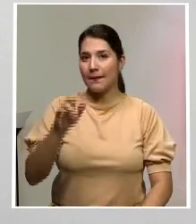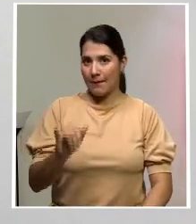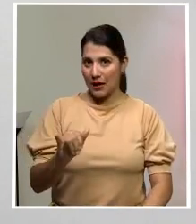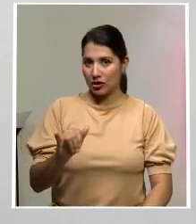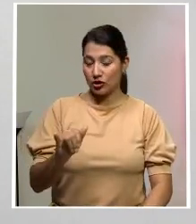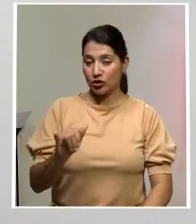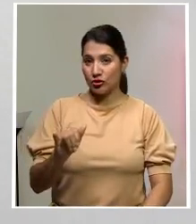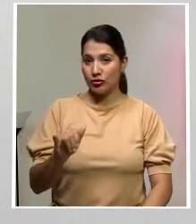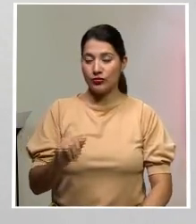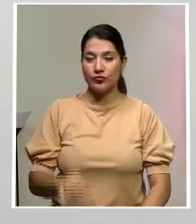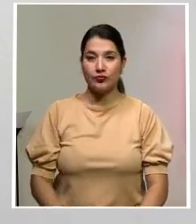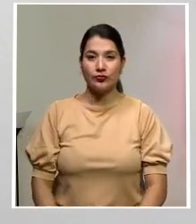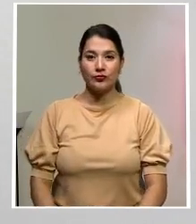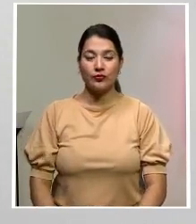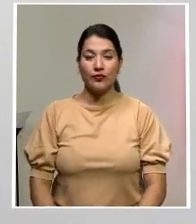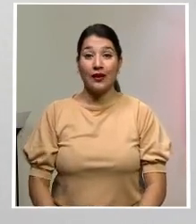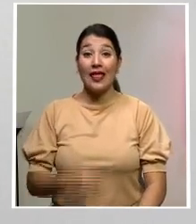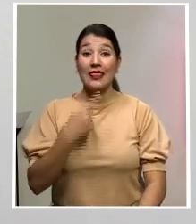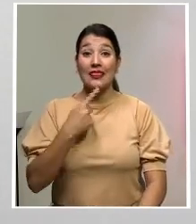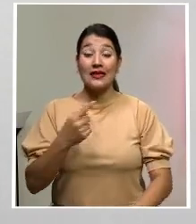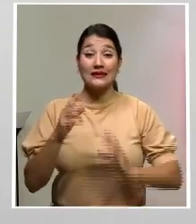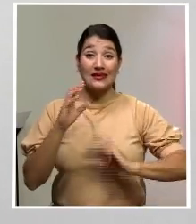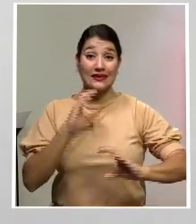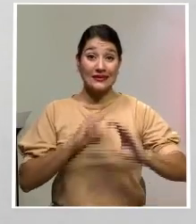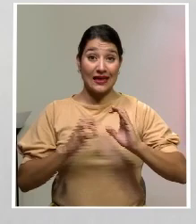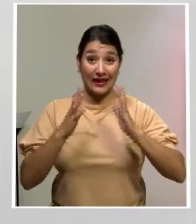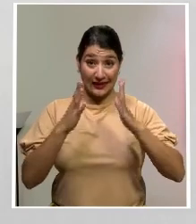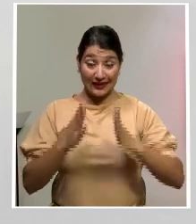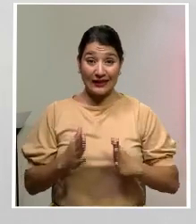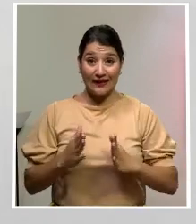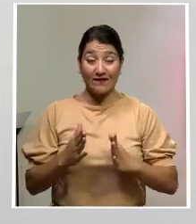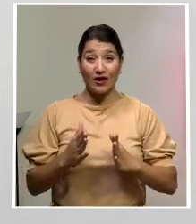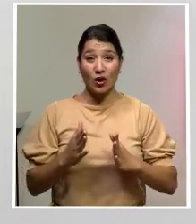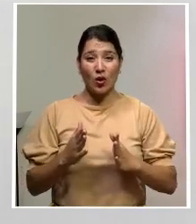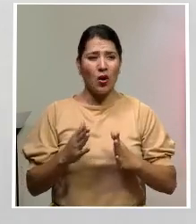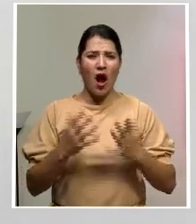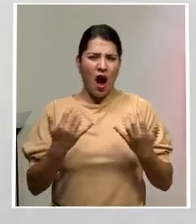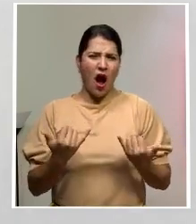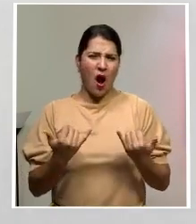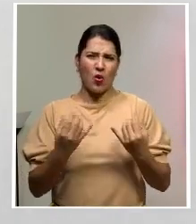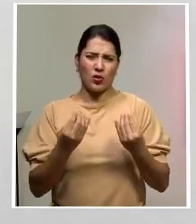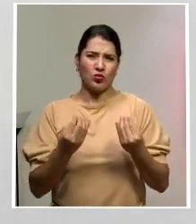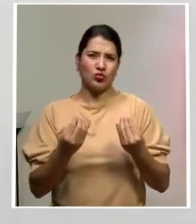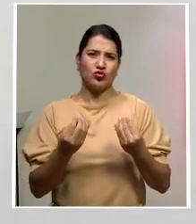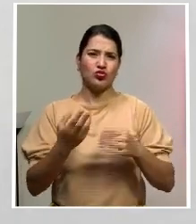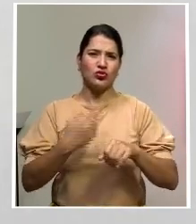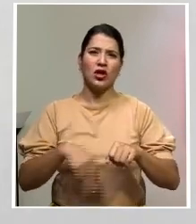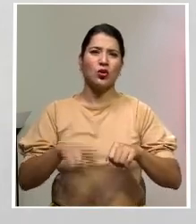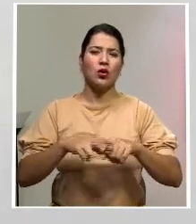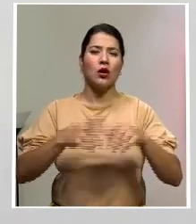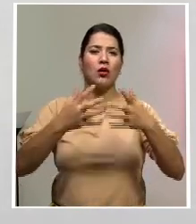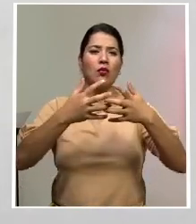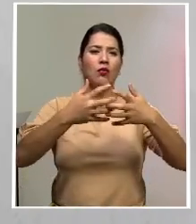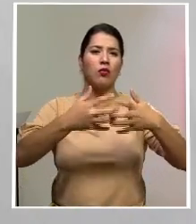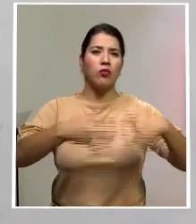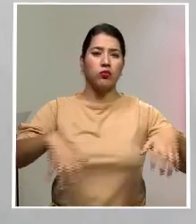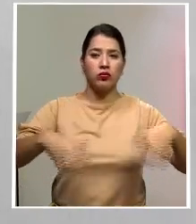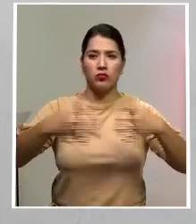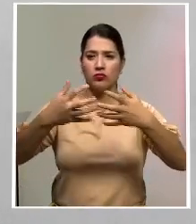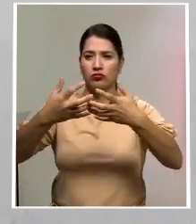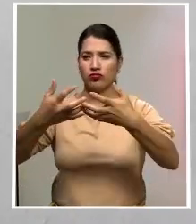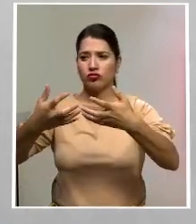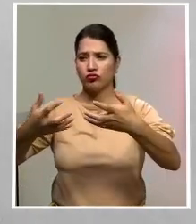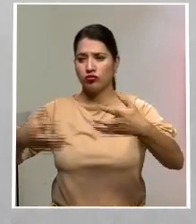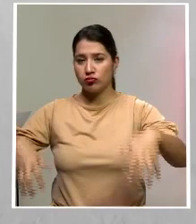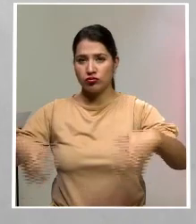mar de Weddell. Según científicos, el desprendimiento de icebergs es parte del ciclo natural de barreras glaciares y en este caso